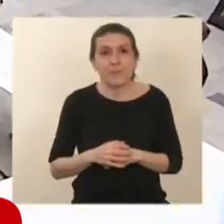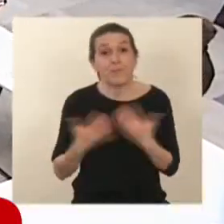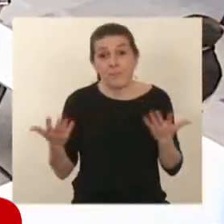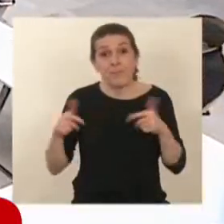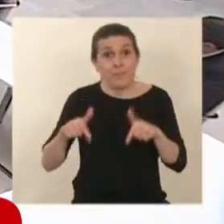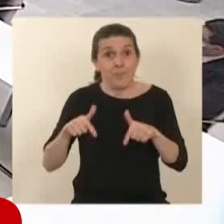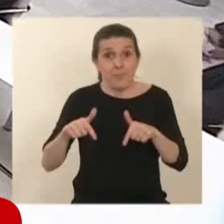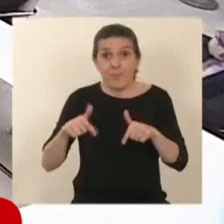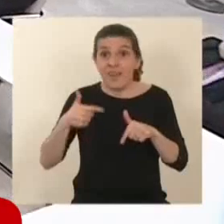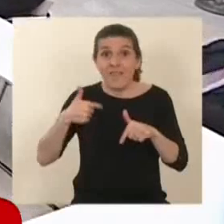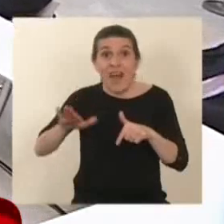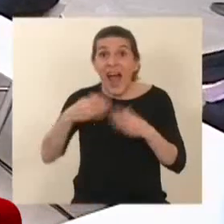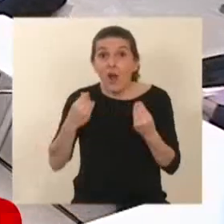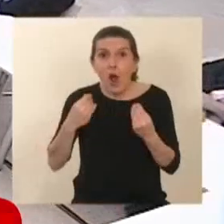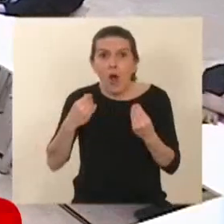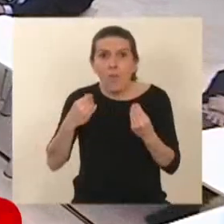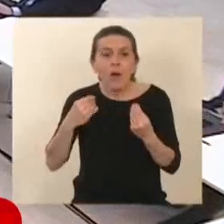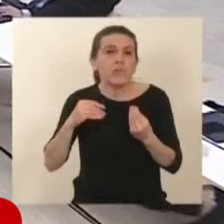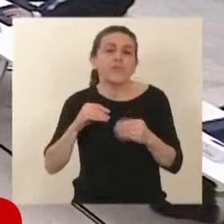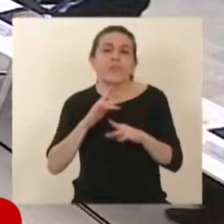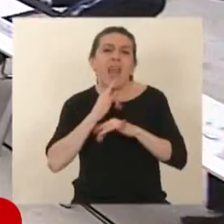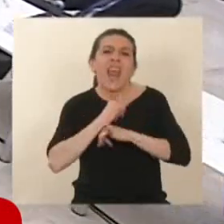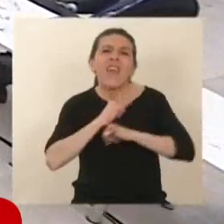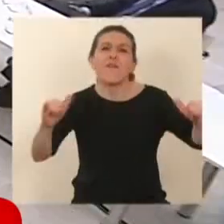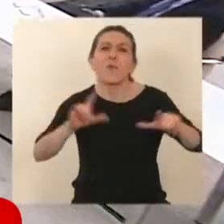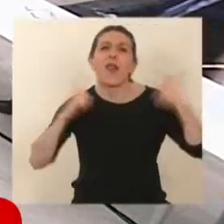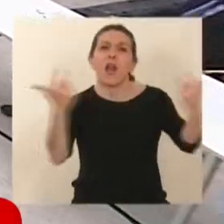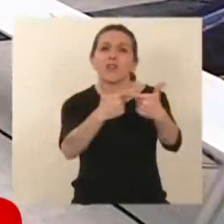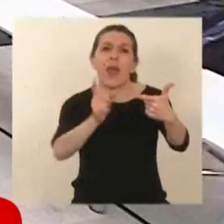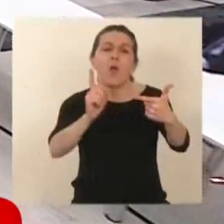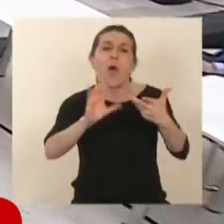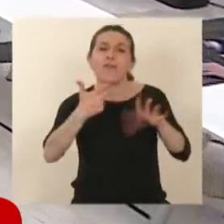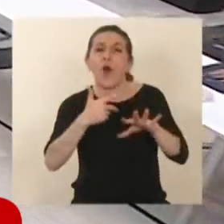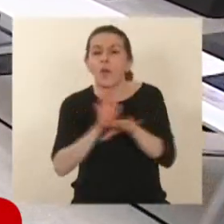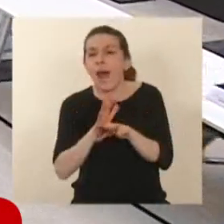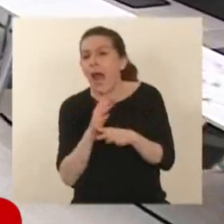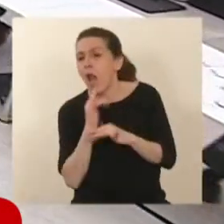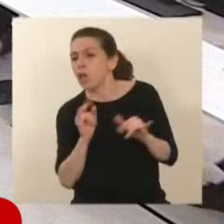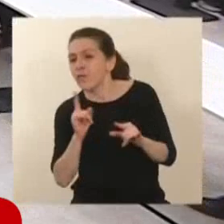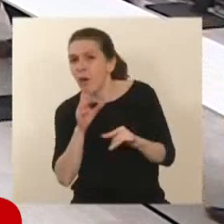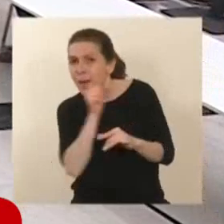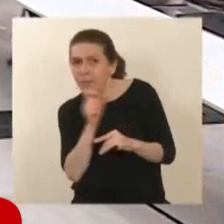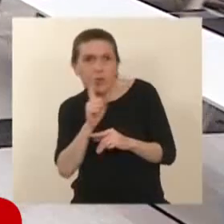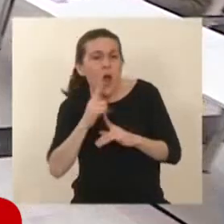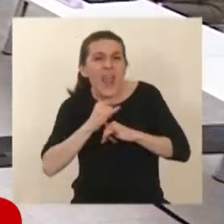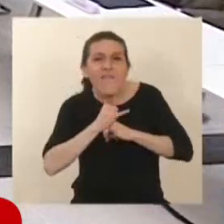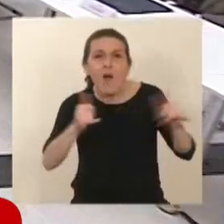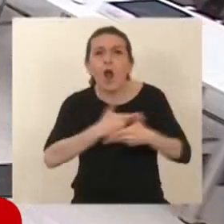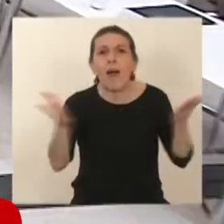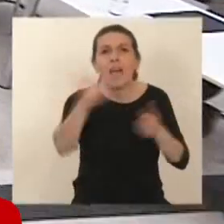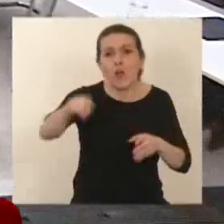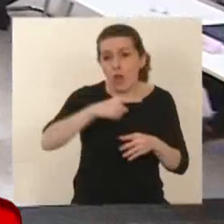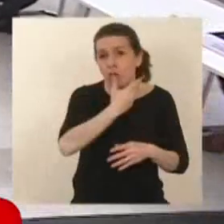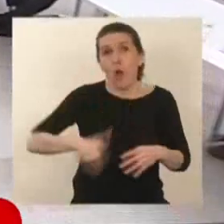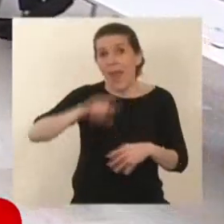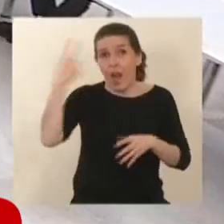Y esto lo vamos a hacer de frente a la sociedad, no de espaldas a la sociedad. De hecho, es la intención del